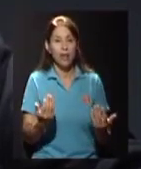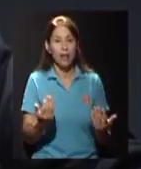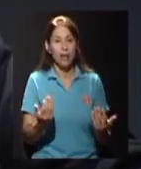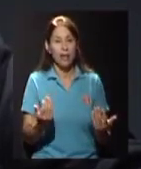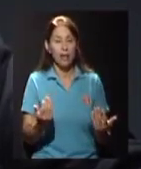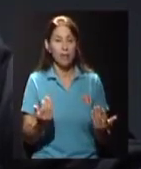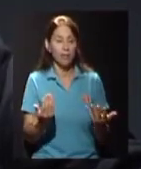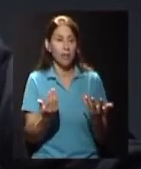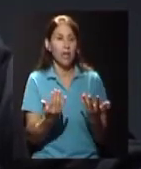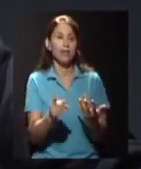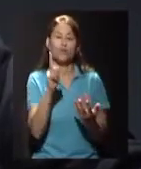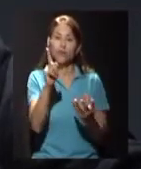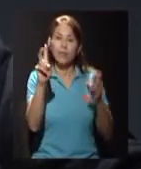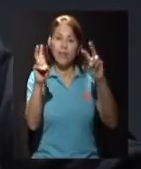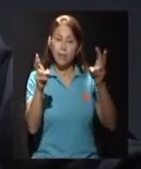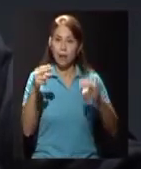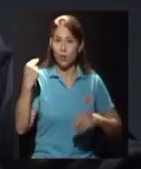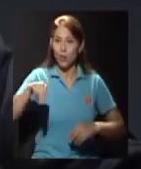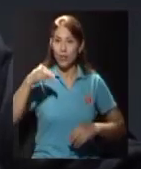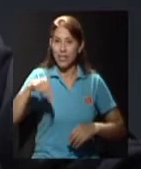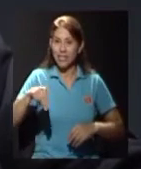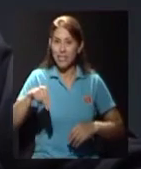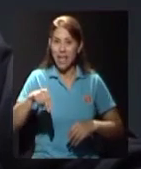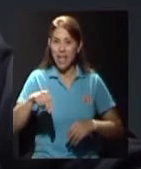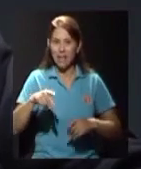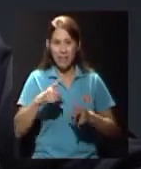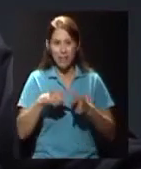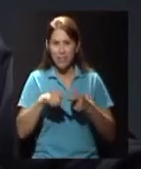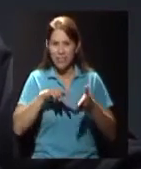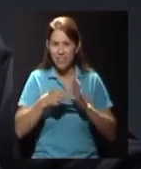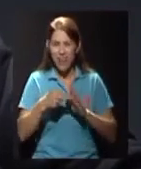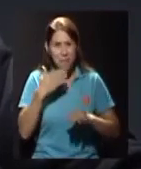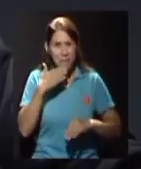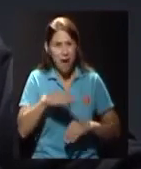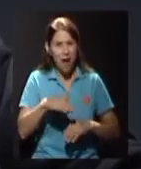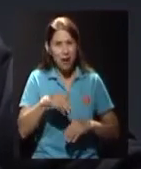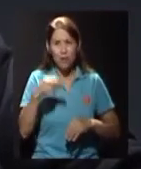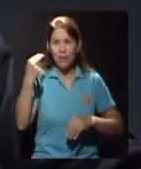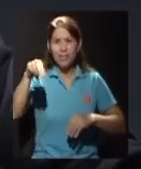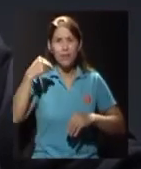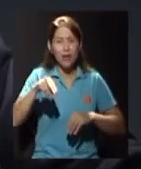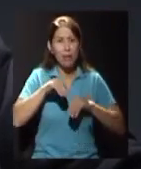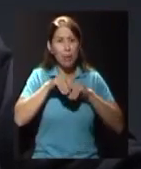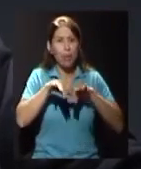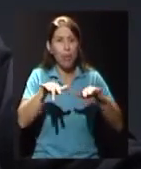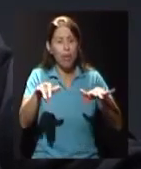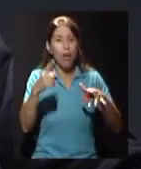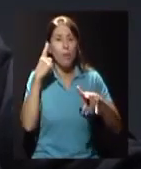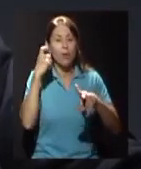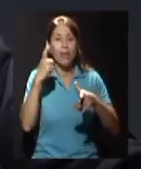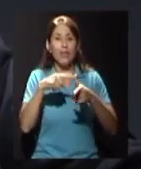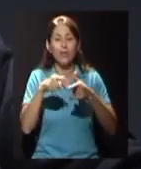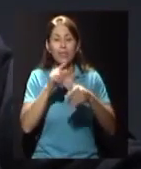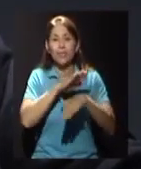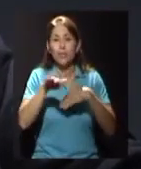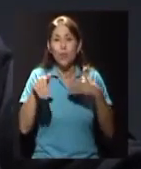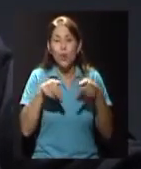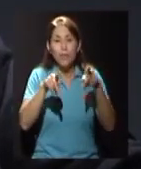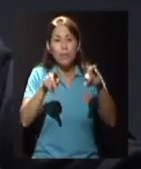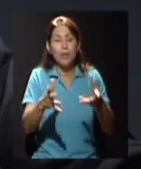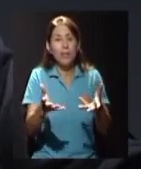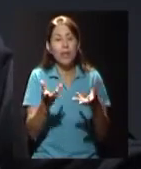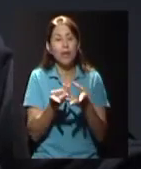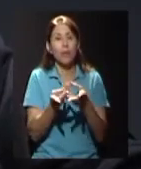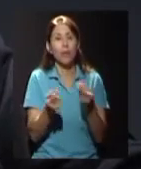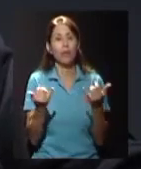se vuelve noticia y es malo que se vuelva noticia porque entonces todo el mundo quiere la solución instantánea